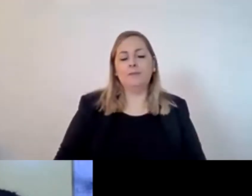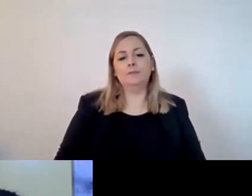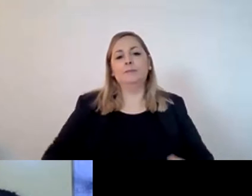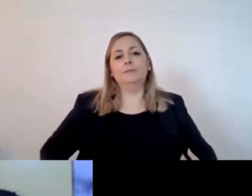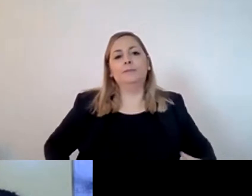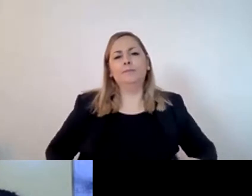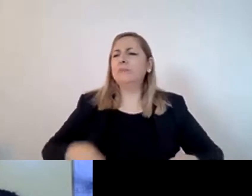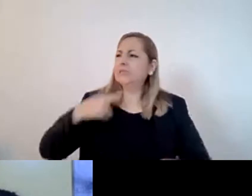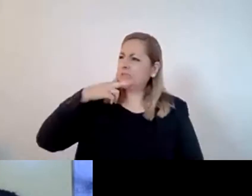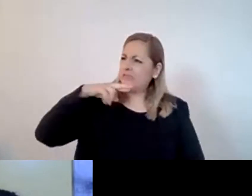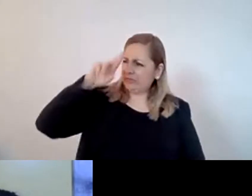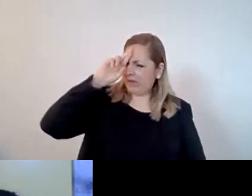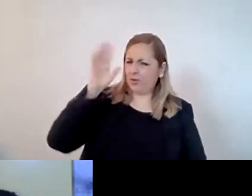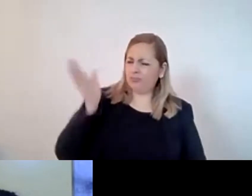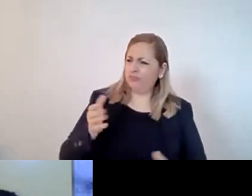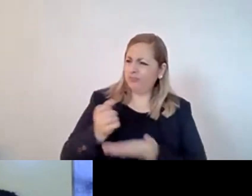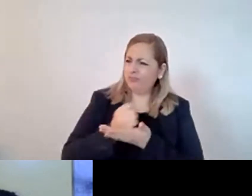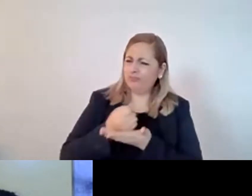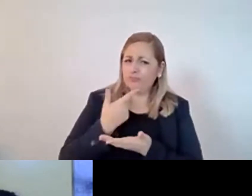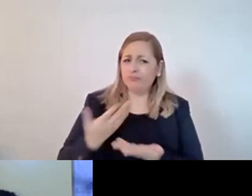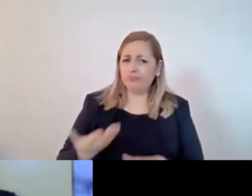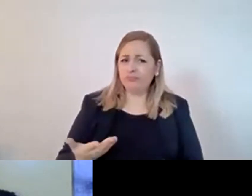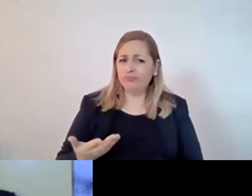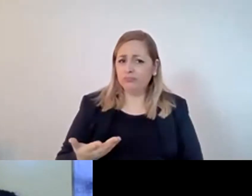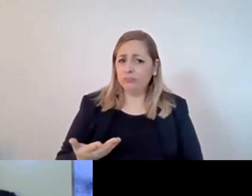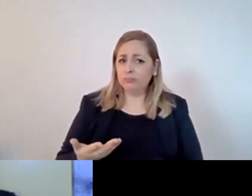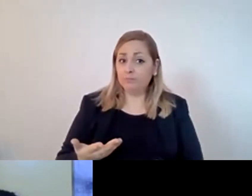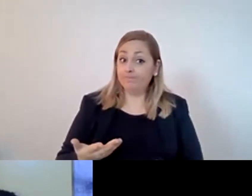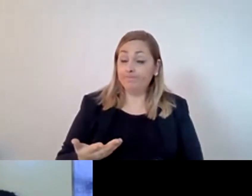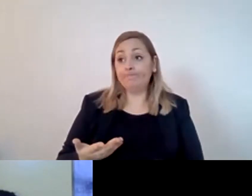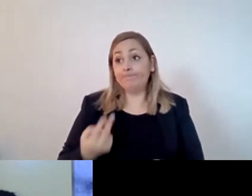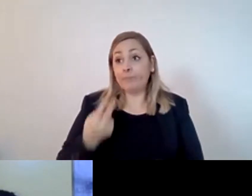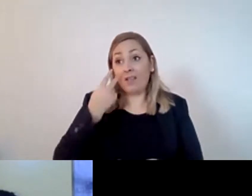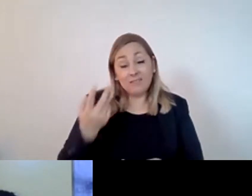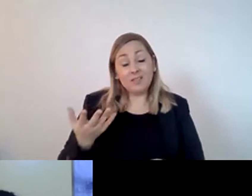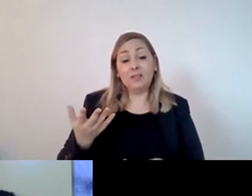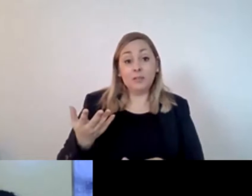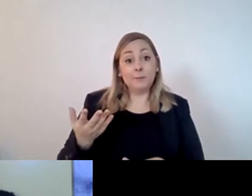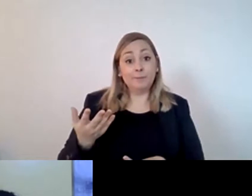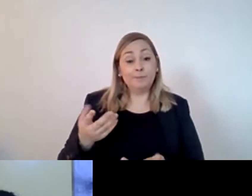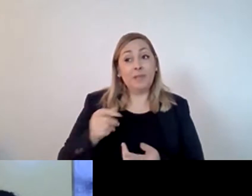Qué raro que se haya suspendido, ¿no? O sea, habría que ver si